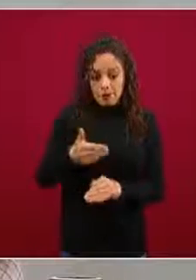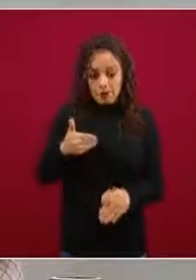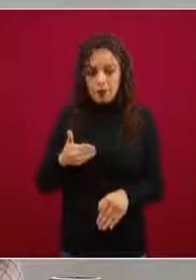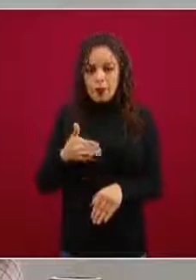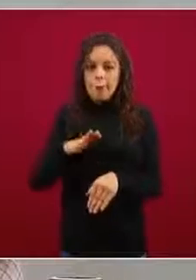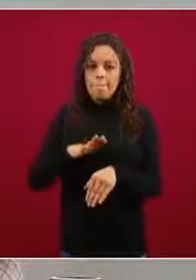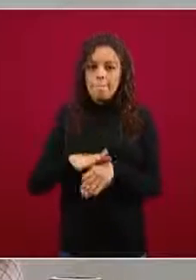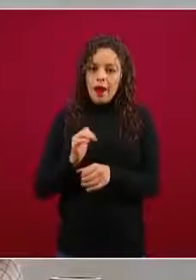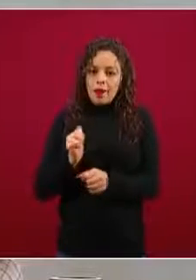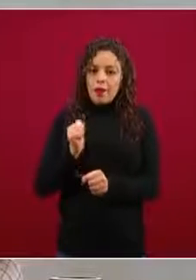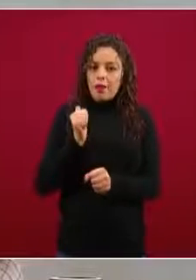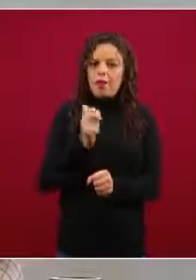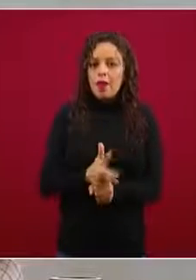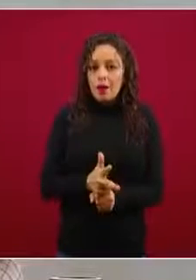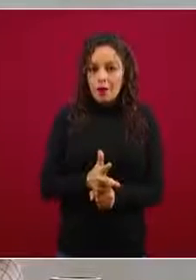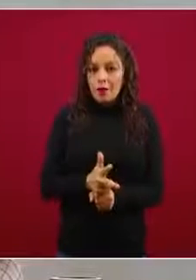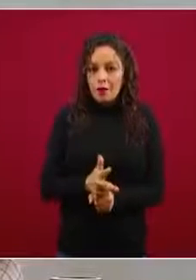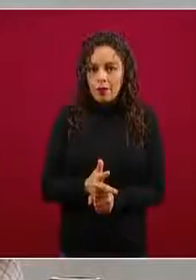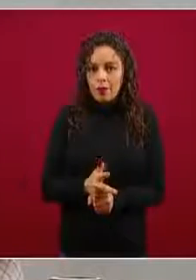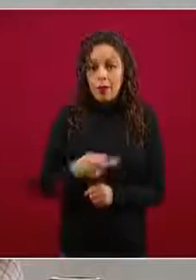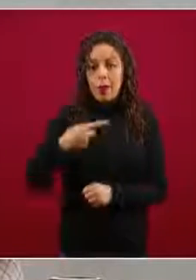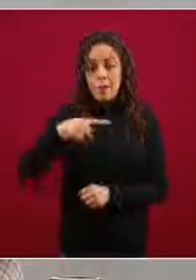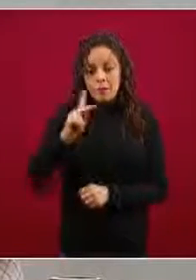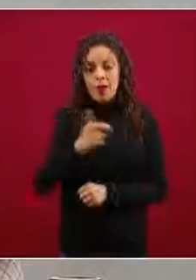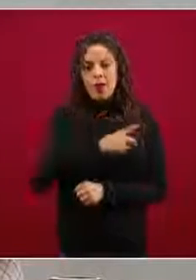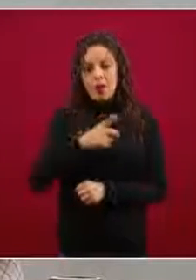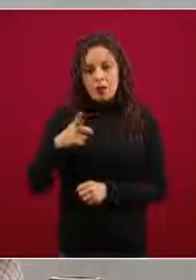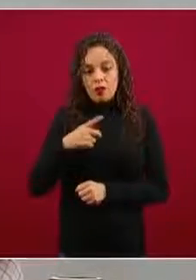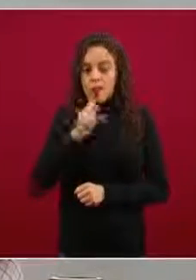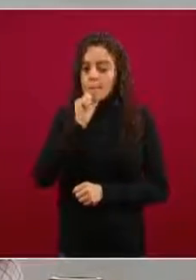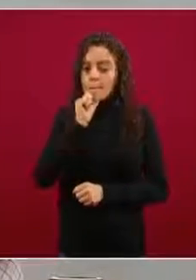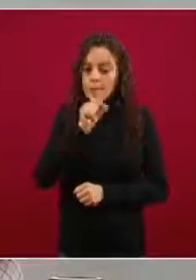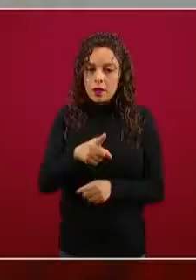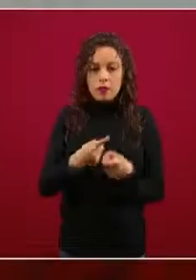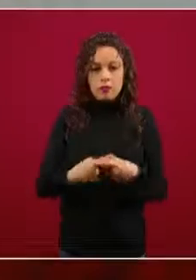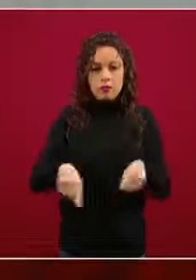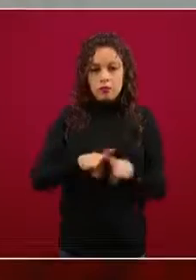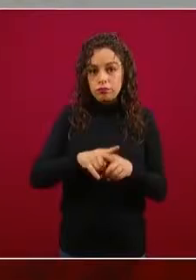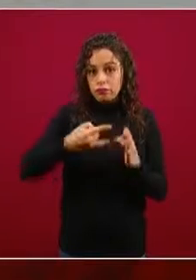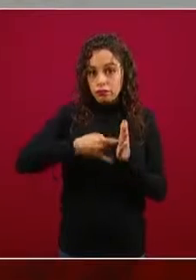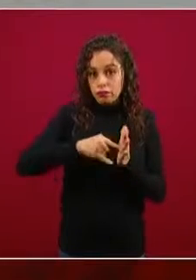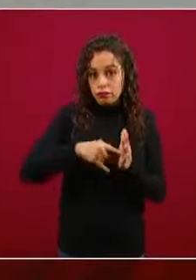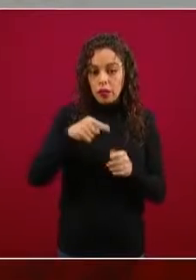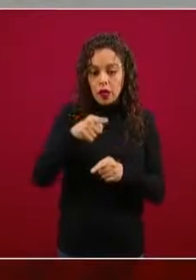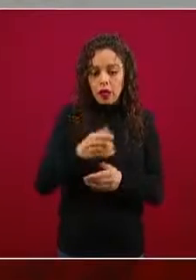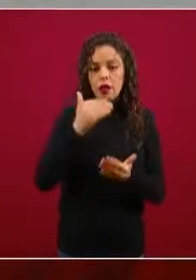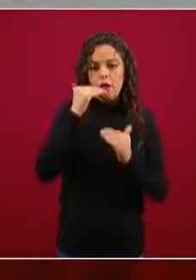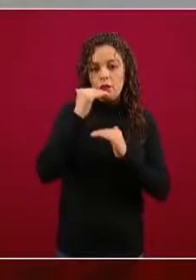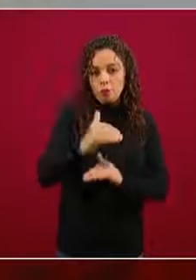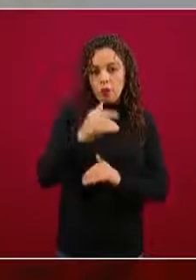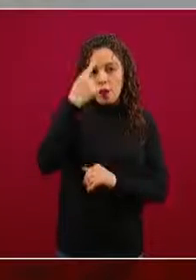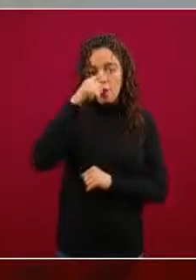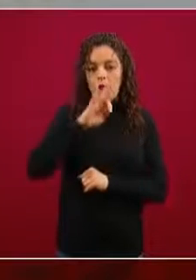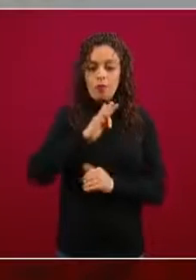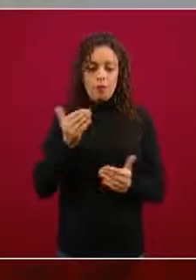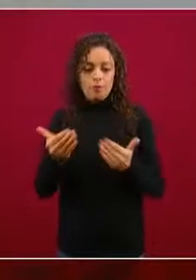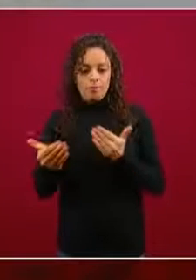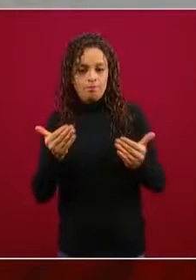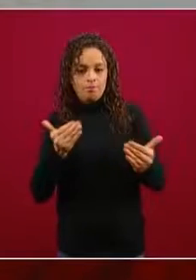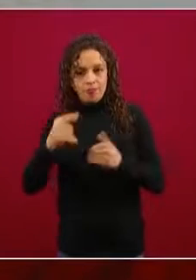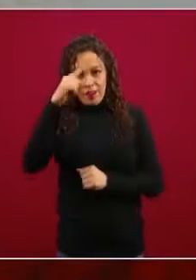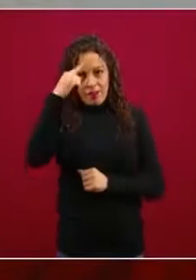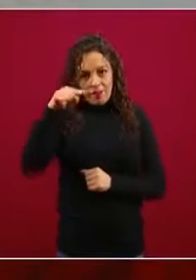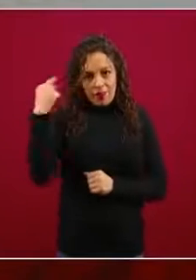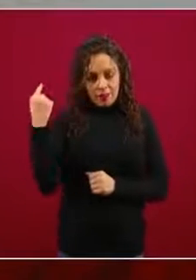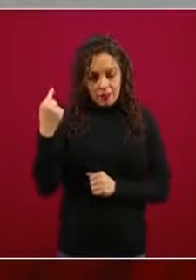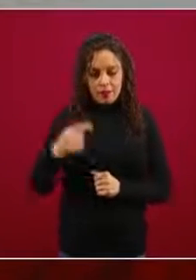vamos a estar haciendo un corte siempre a la misma hora para que en su momento los datos igual y puedan ser comparables, ¿no? Entonces es importante